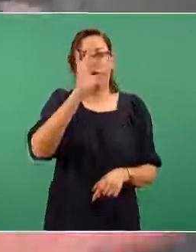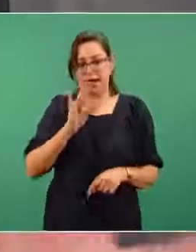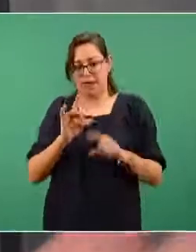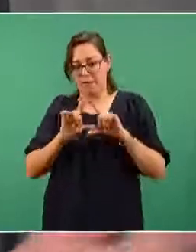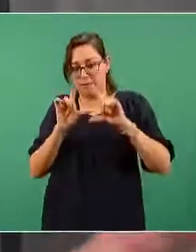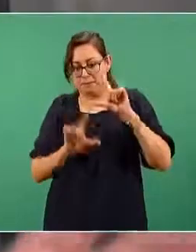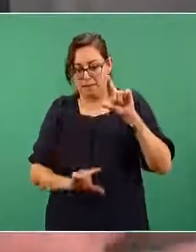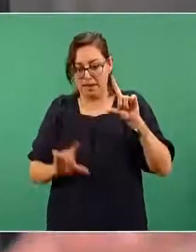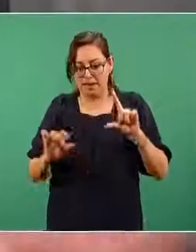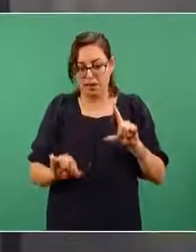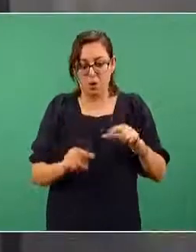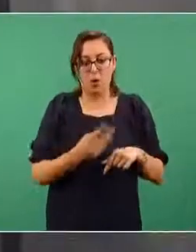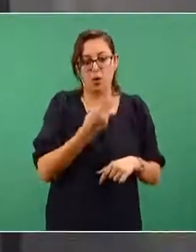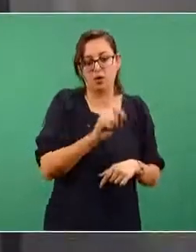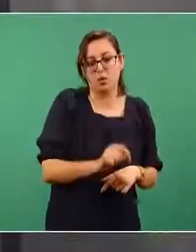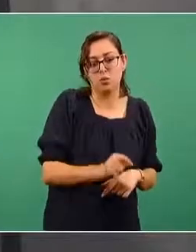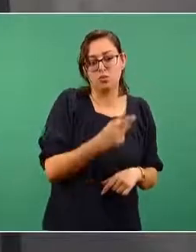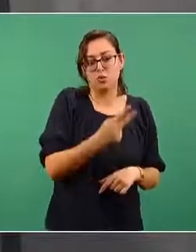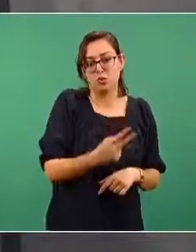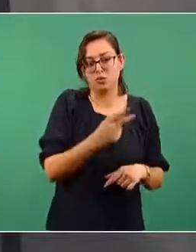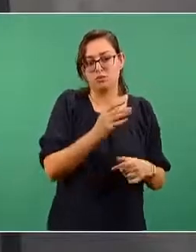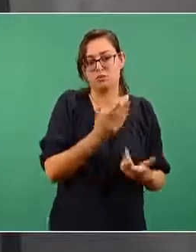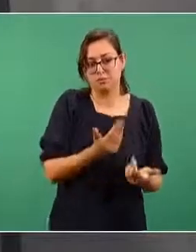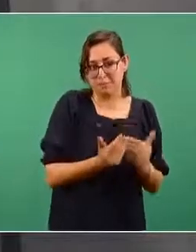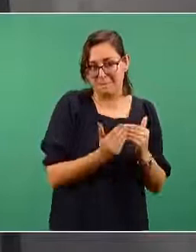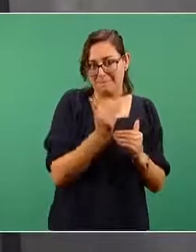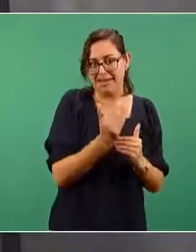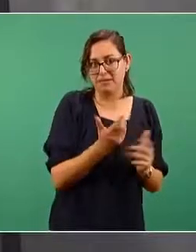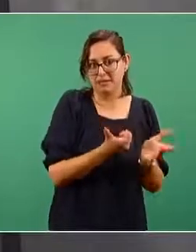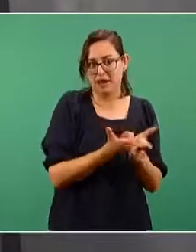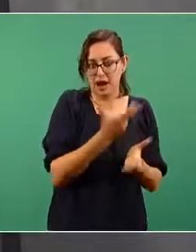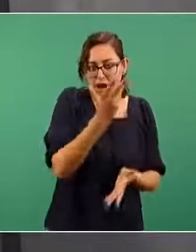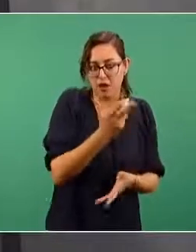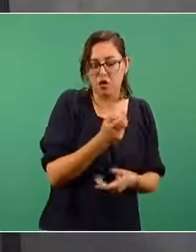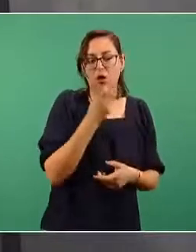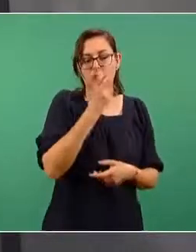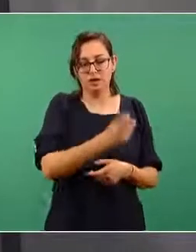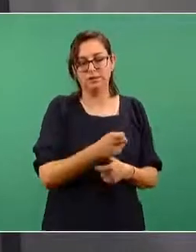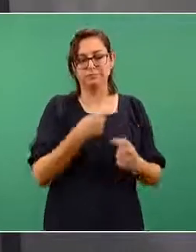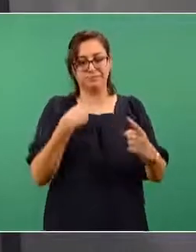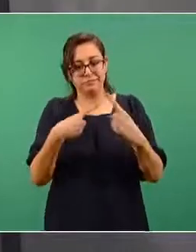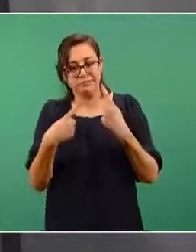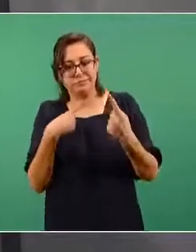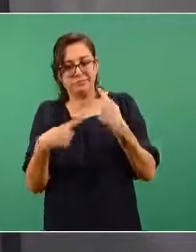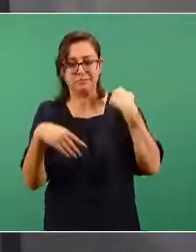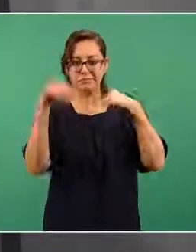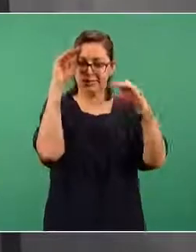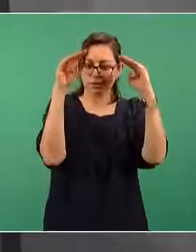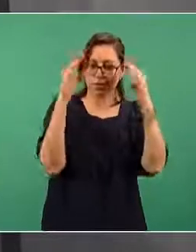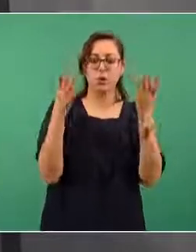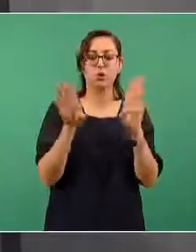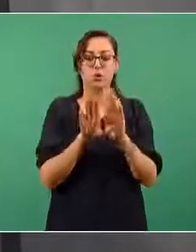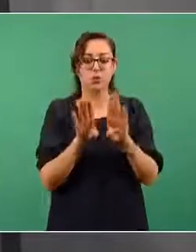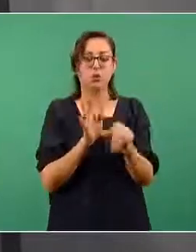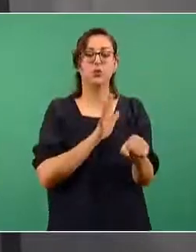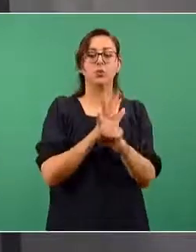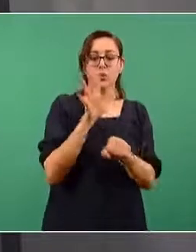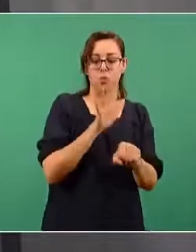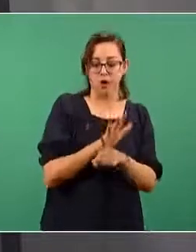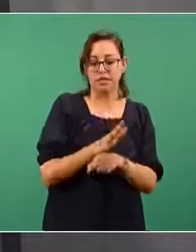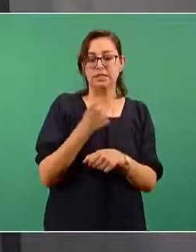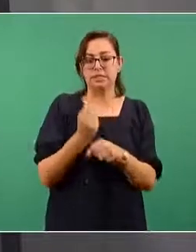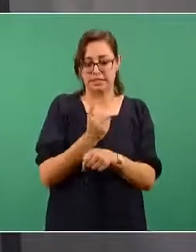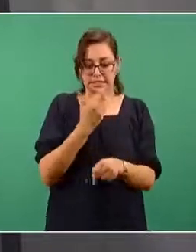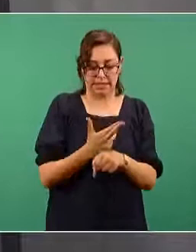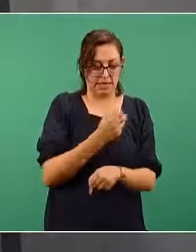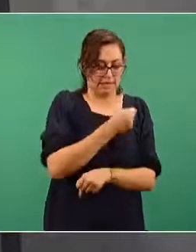ventajas también de cooperar, de participar en el mecanismo solidario, y estamos en conversación no solamente la Secretaría de Salud,